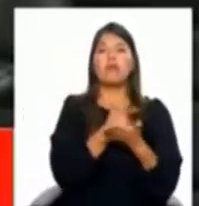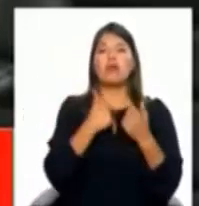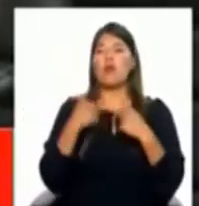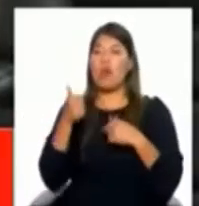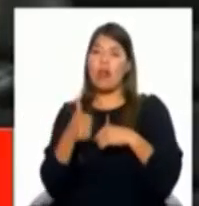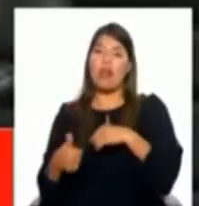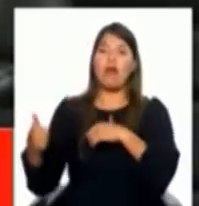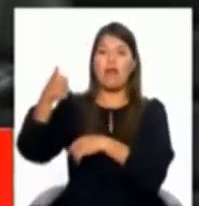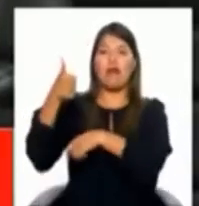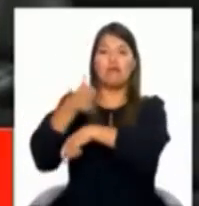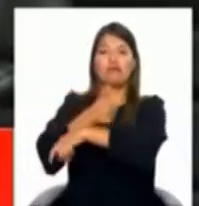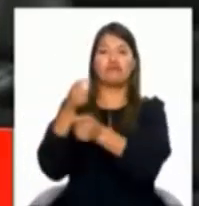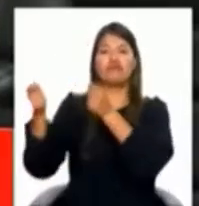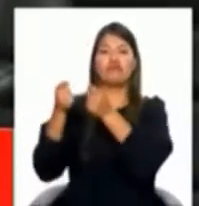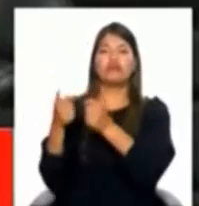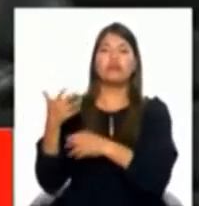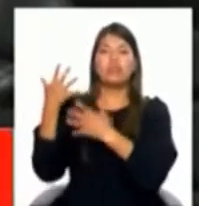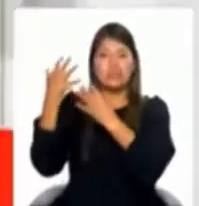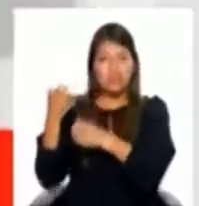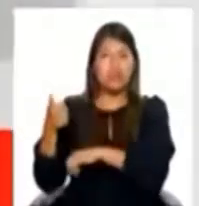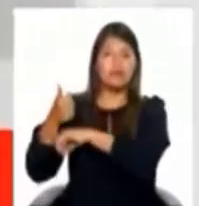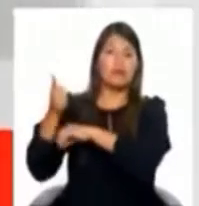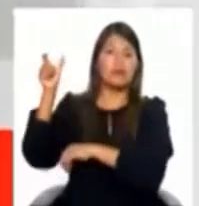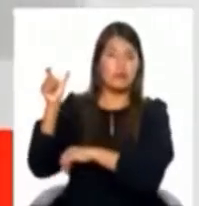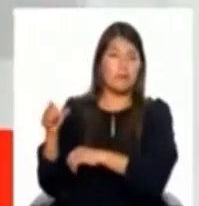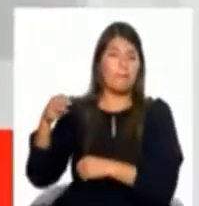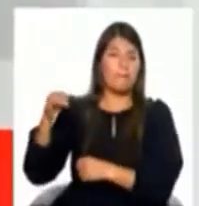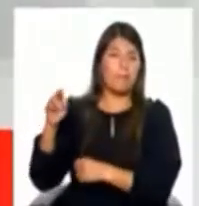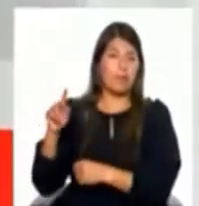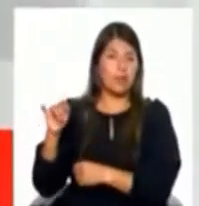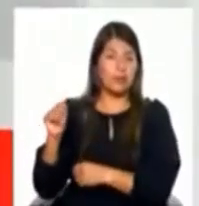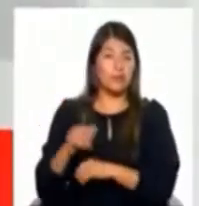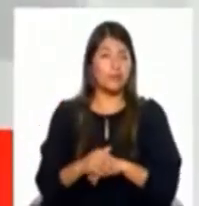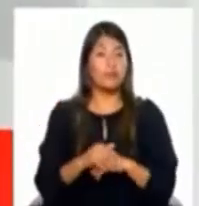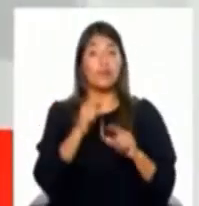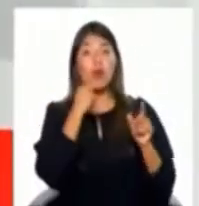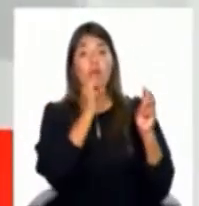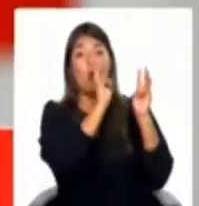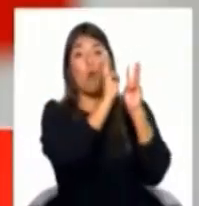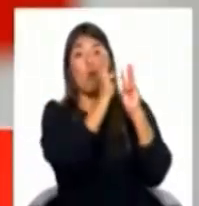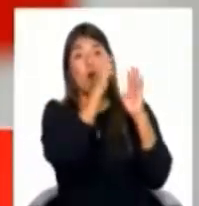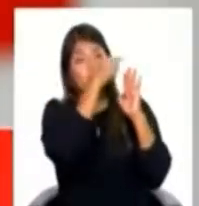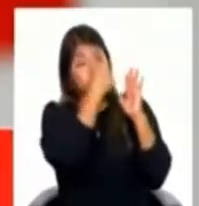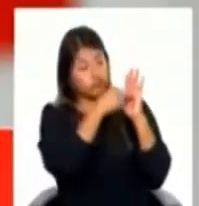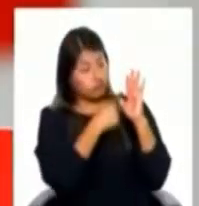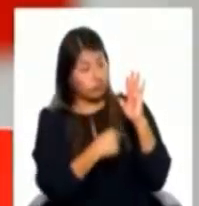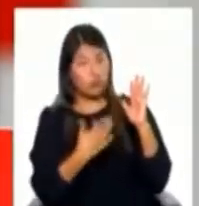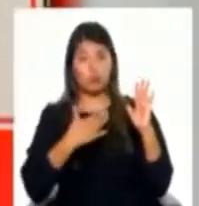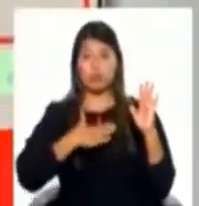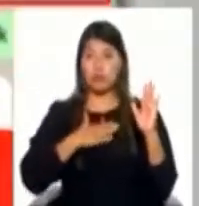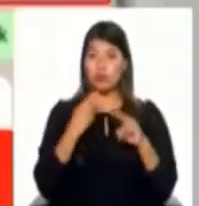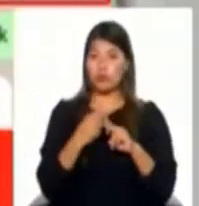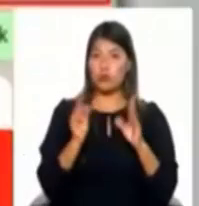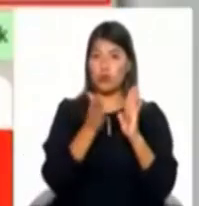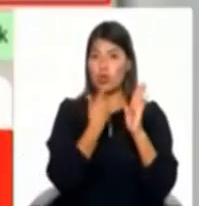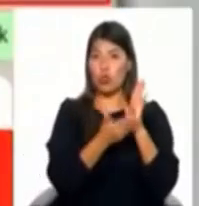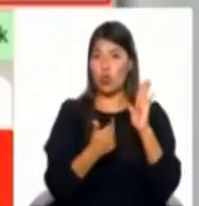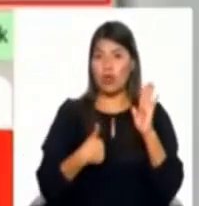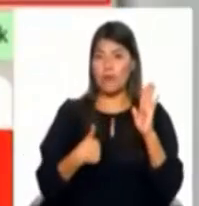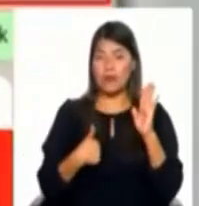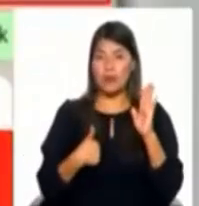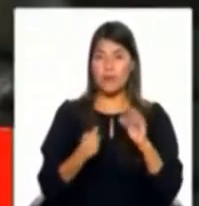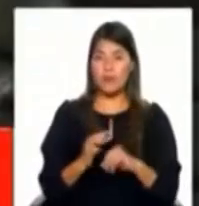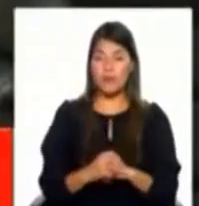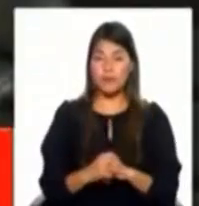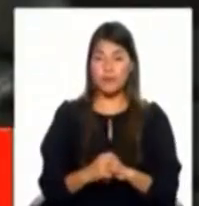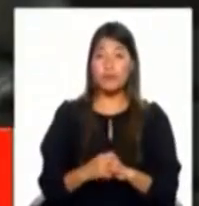coordinadora. En otro momento dijo que los chats no revelan ninguna participación suya en un acto delictivo. Ustedes